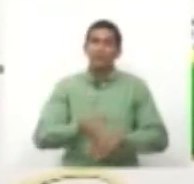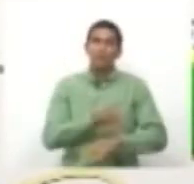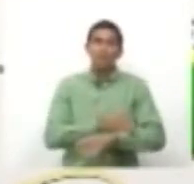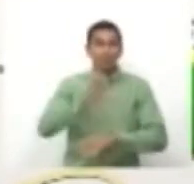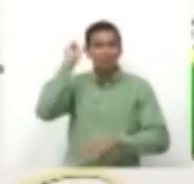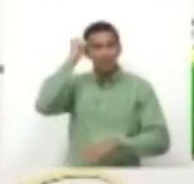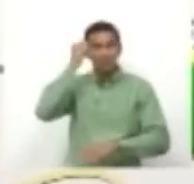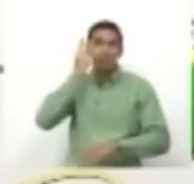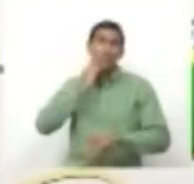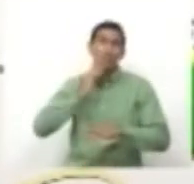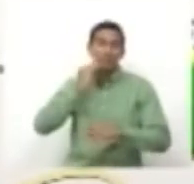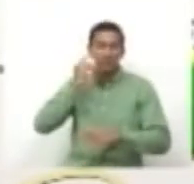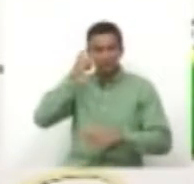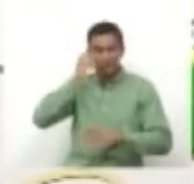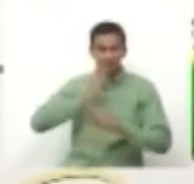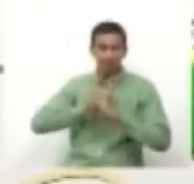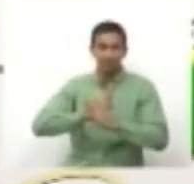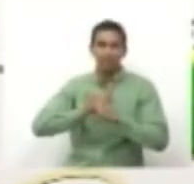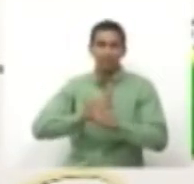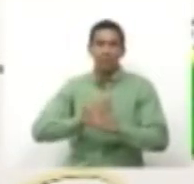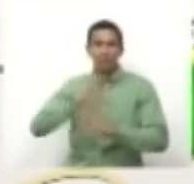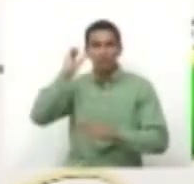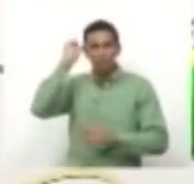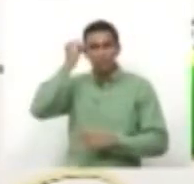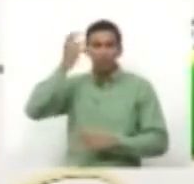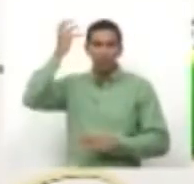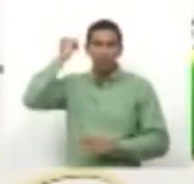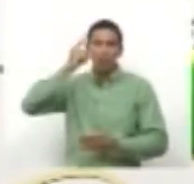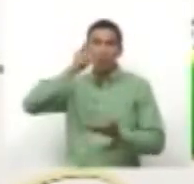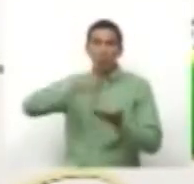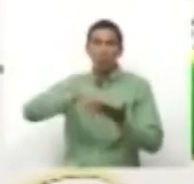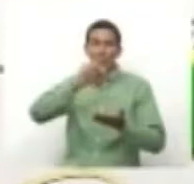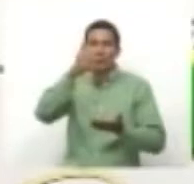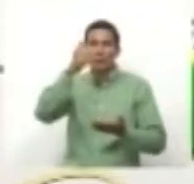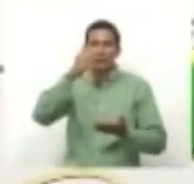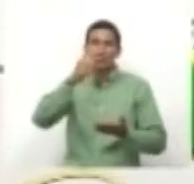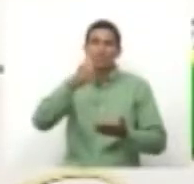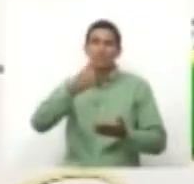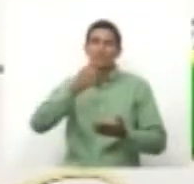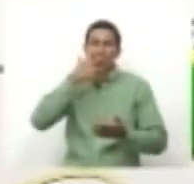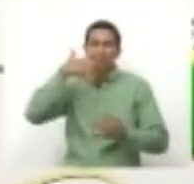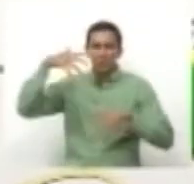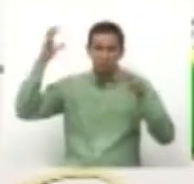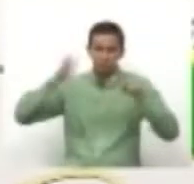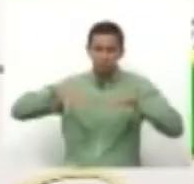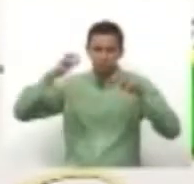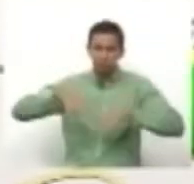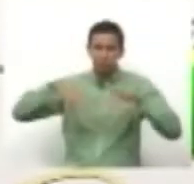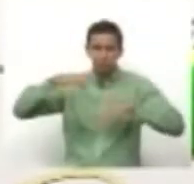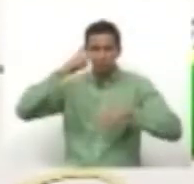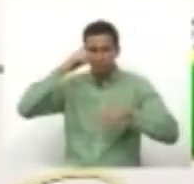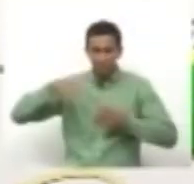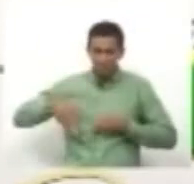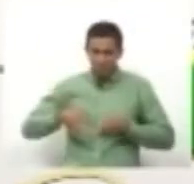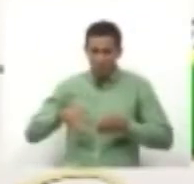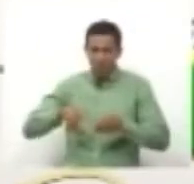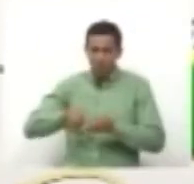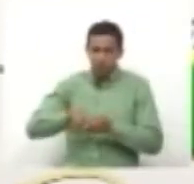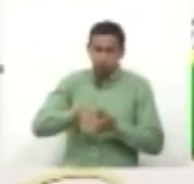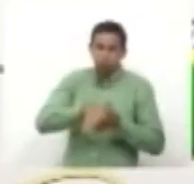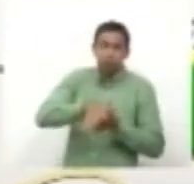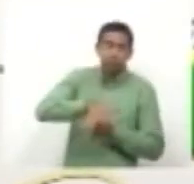dejar la lección aprendida. Cuando en el año 2010 la intensidad de La Niña rompió el canal del dique, provocando